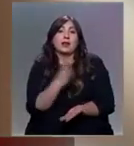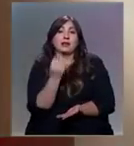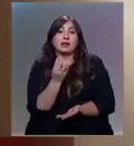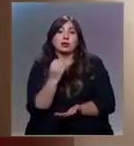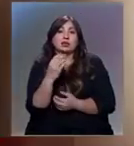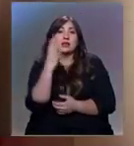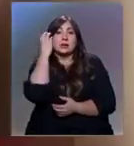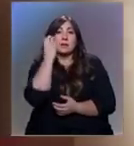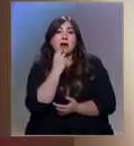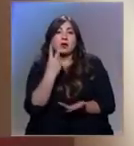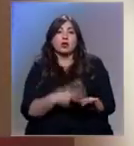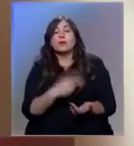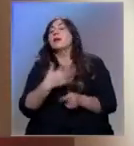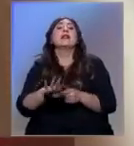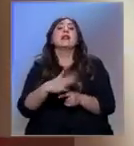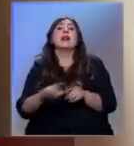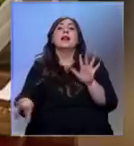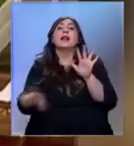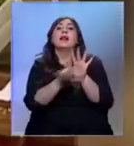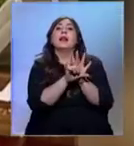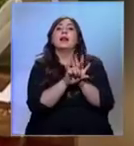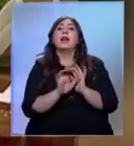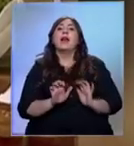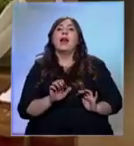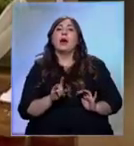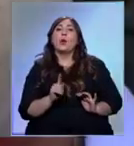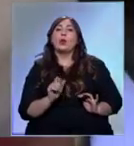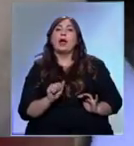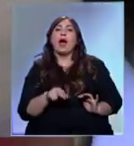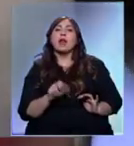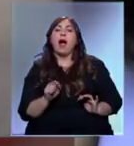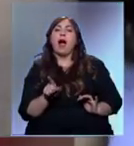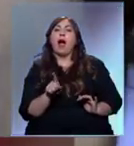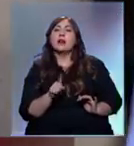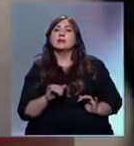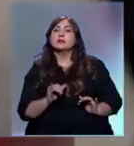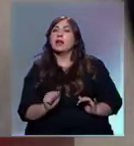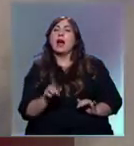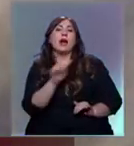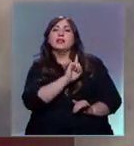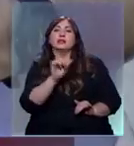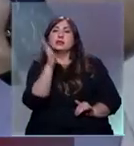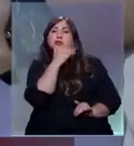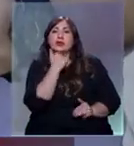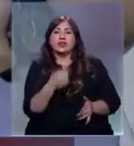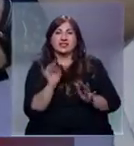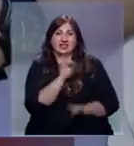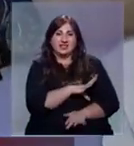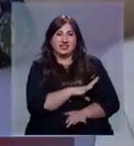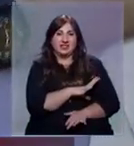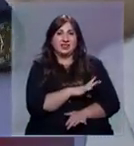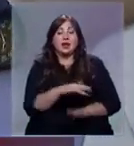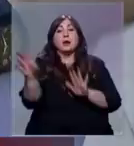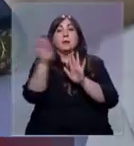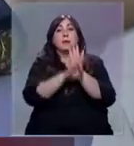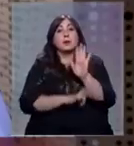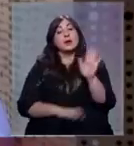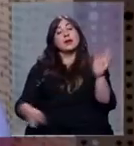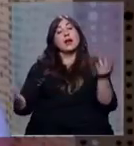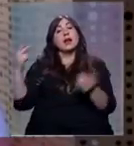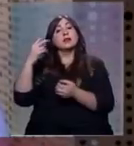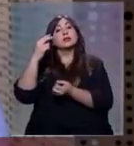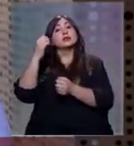de 2015 y la ley de eutanasia aún no existe en Chile. El proyecto se presentó el año